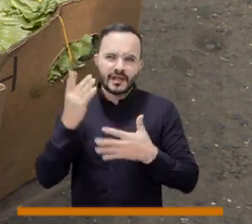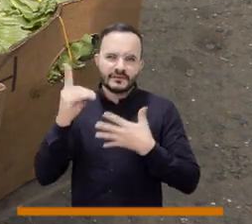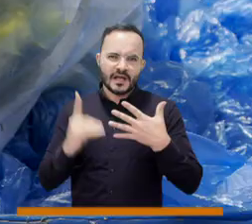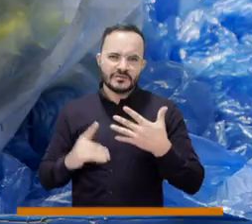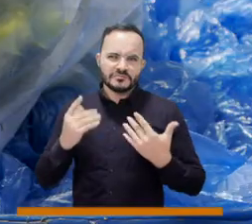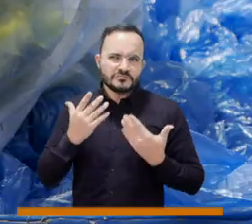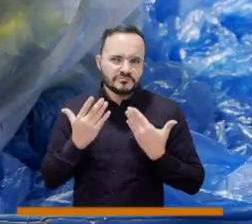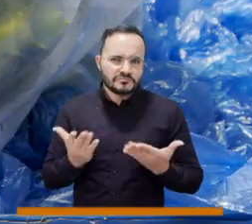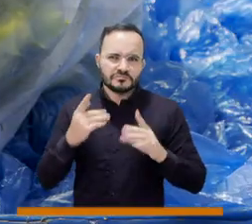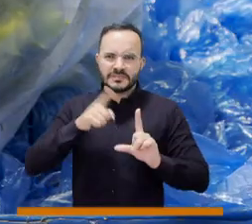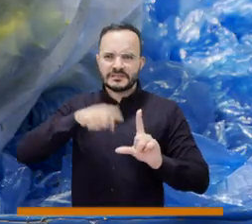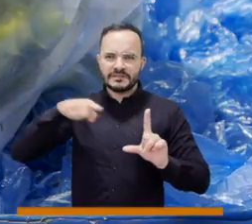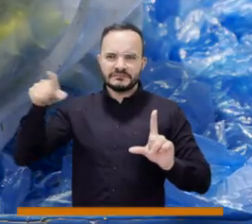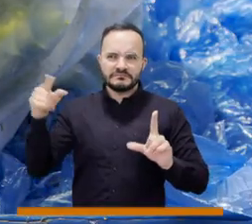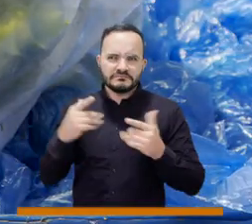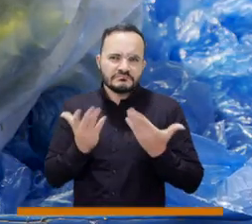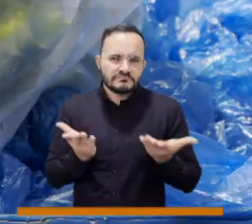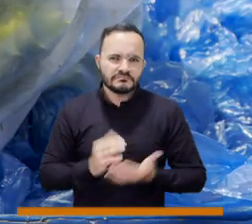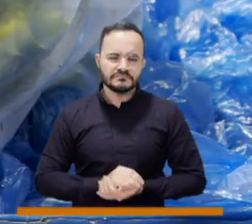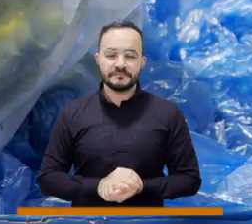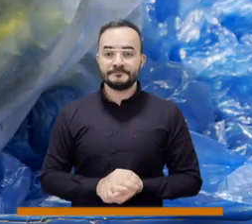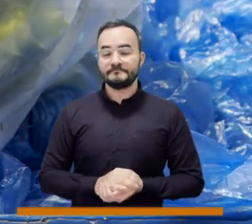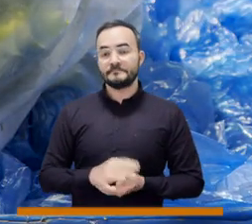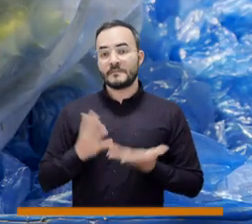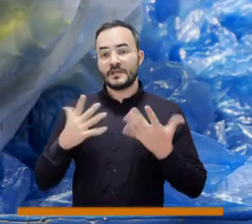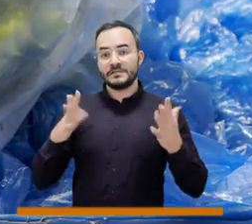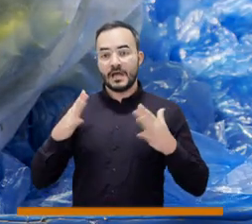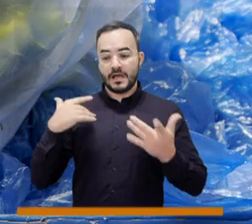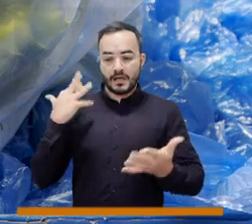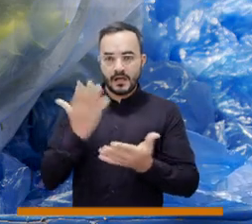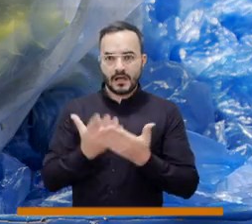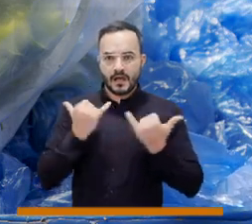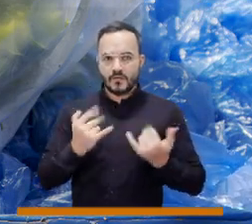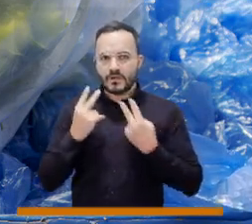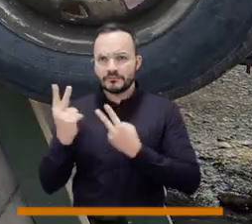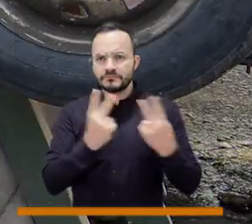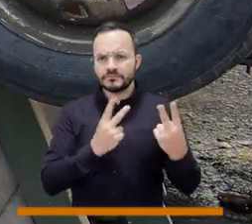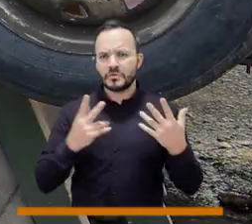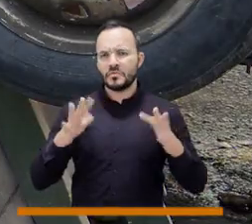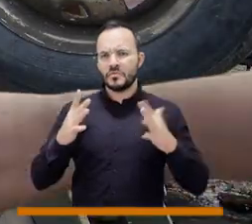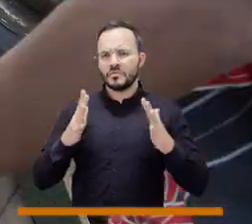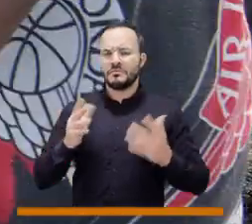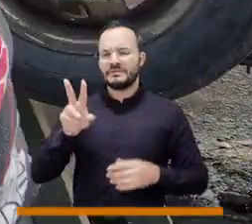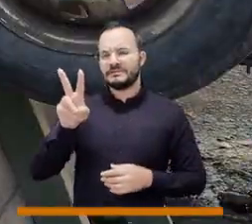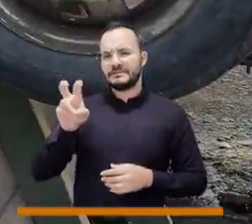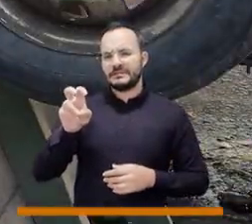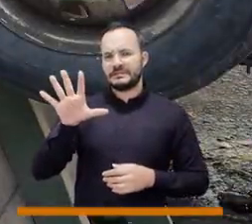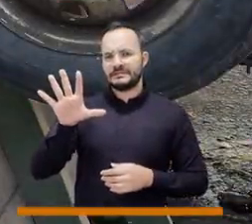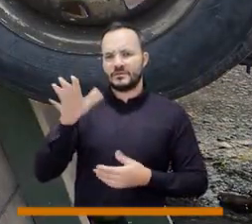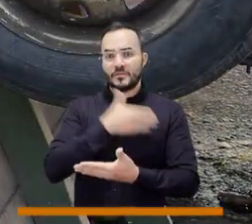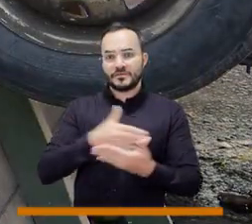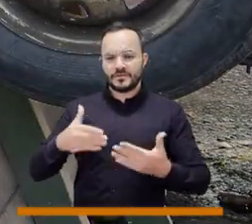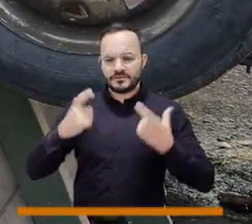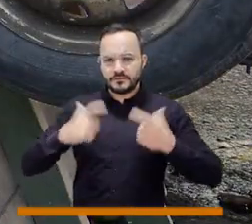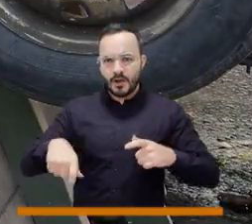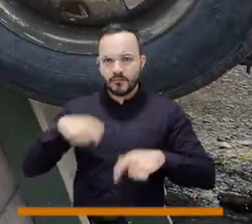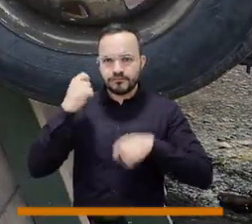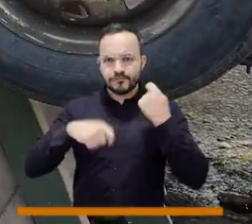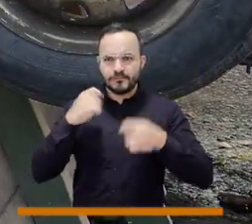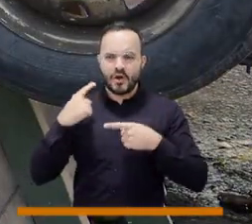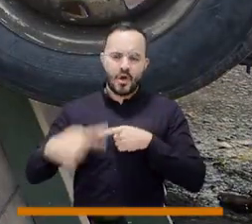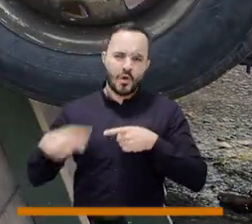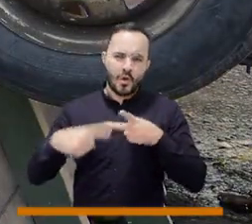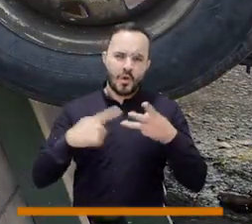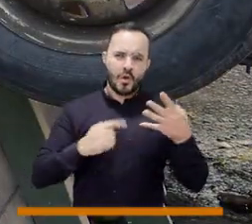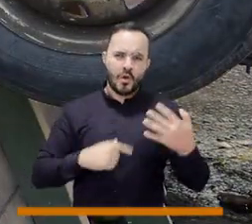qué estadísticas ha arrojado. Nosotros a la fecha hemos ayudado a distribuir alrededor de 75 millones de platos de alimentos